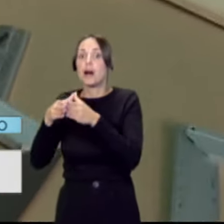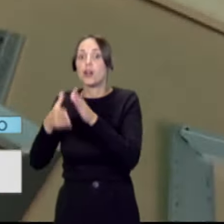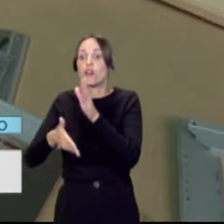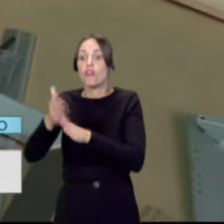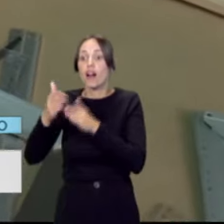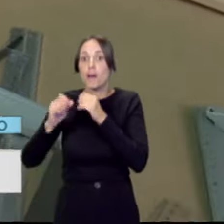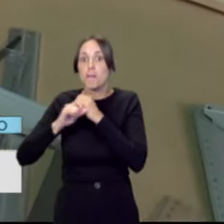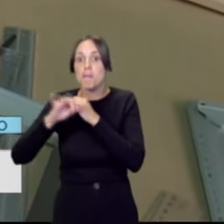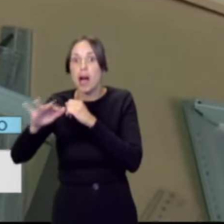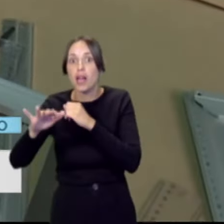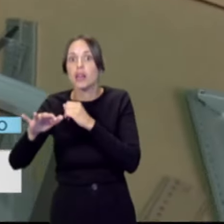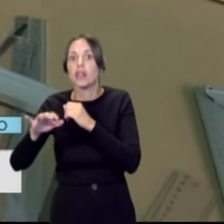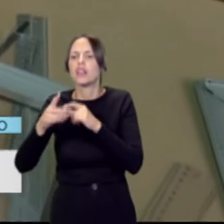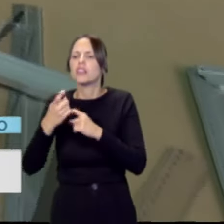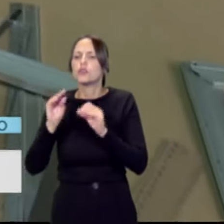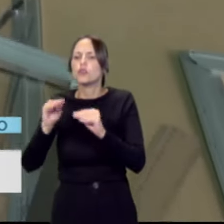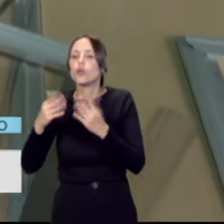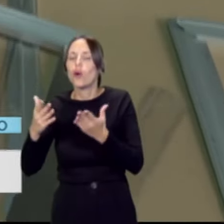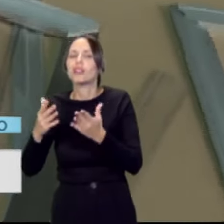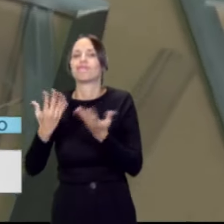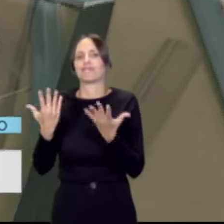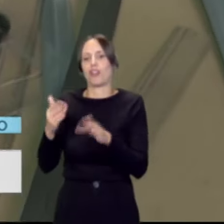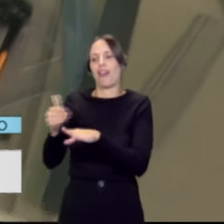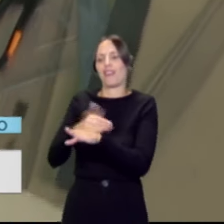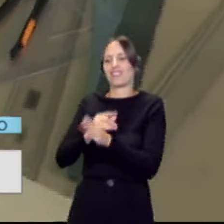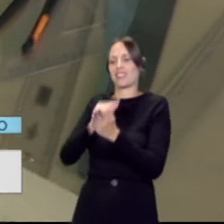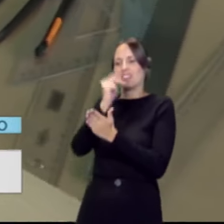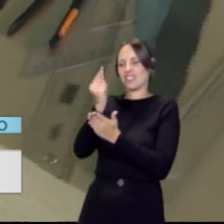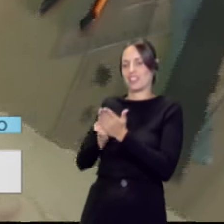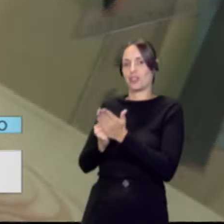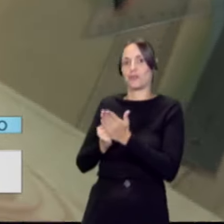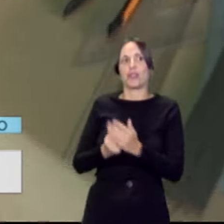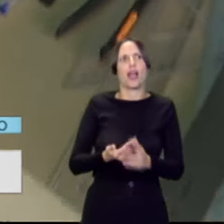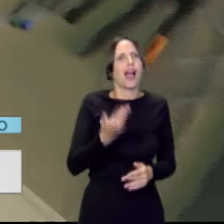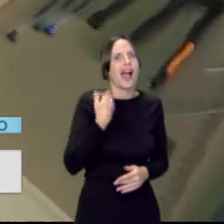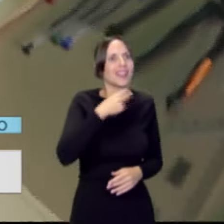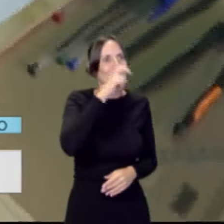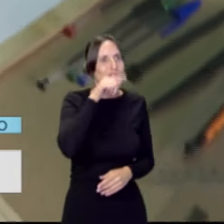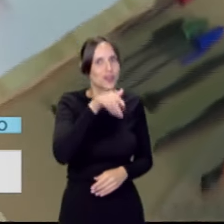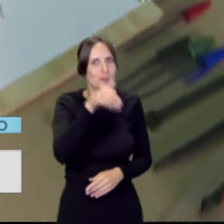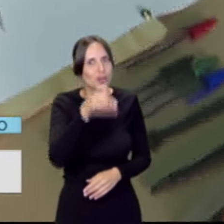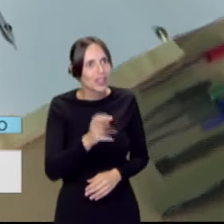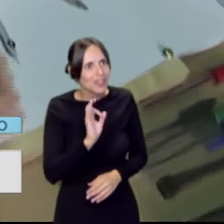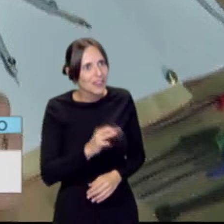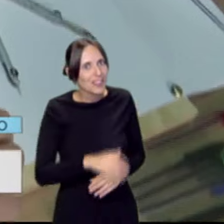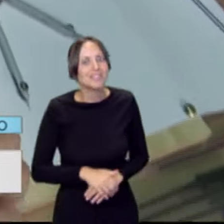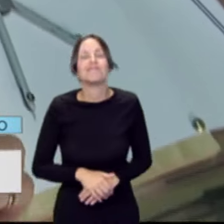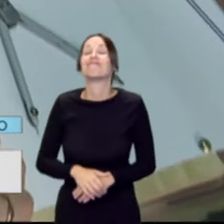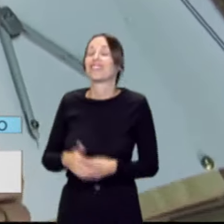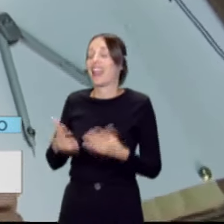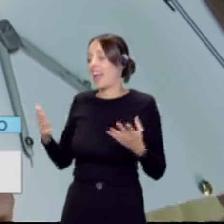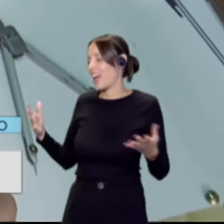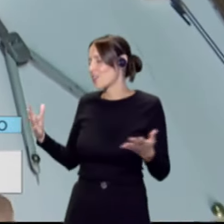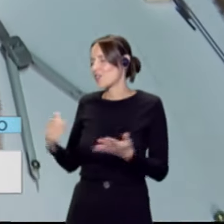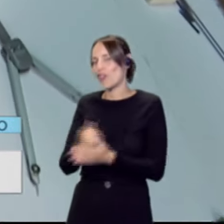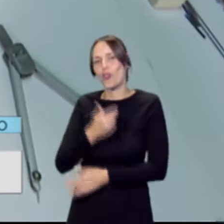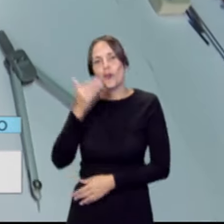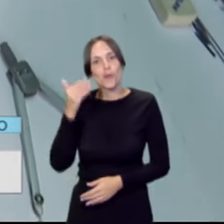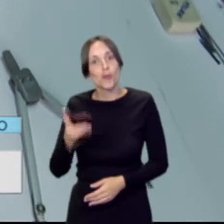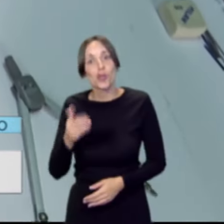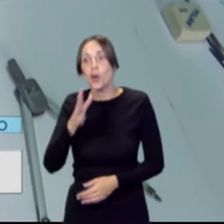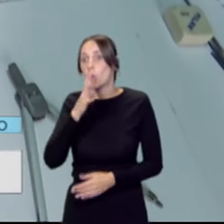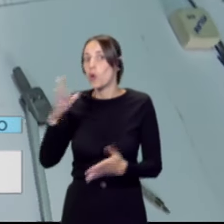diseñar el barco para ello. Qué importante fue esto antaño, ¿verdad? Sí, es que fue todo, o sea, no lo imaginamos, fue toda la importancia, todo vino por